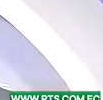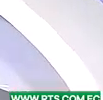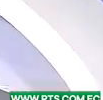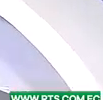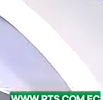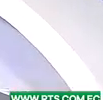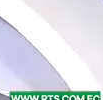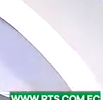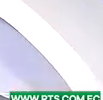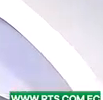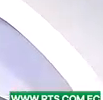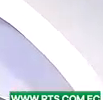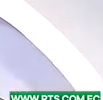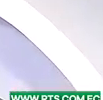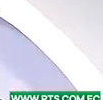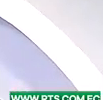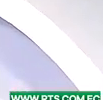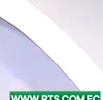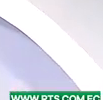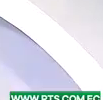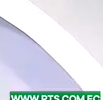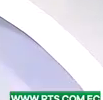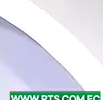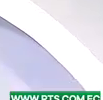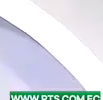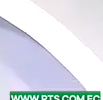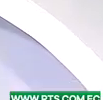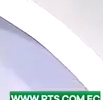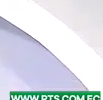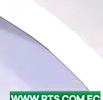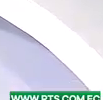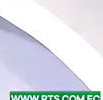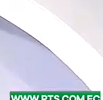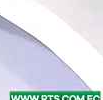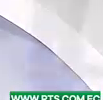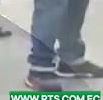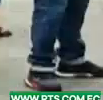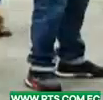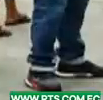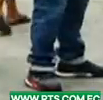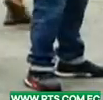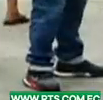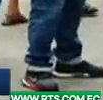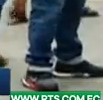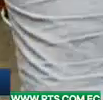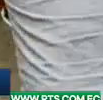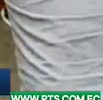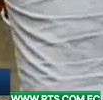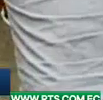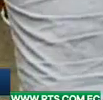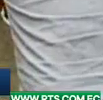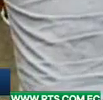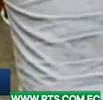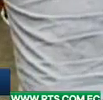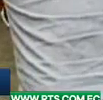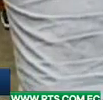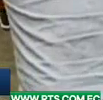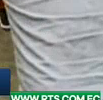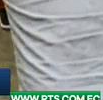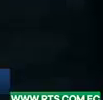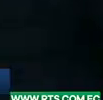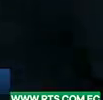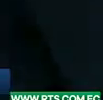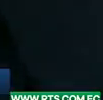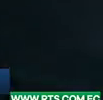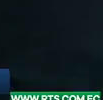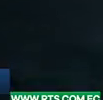y bienvenidos a la presente emisión informativa. Muy atentos porque más adelante le contaremos que tramitadores ofrecen en redes